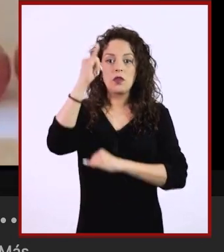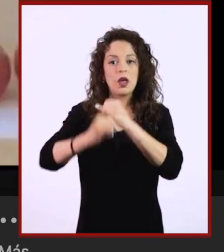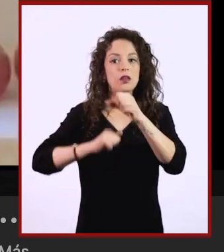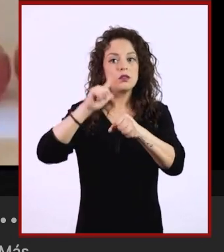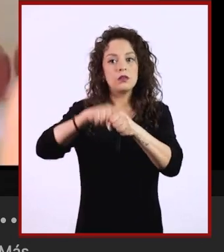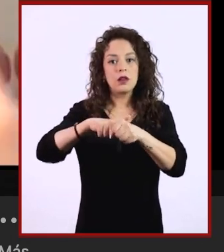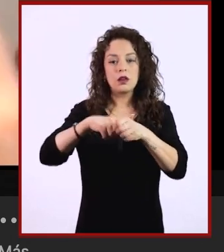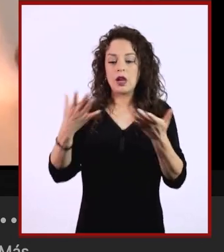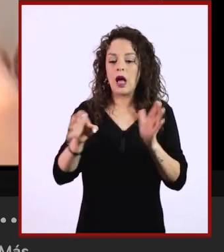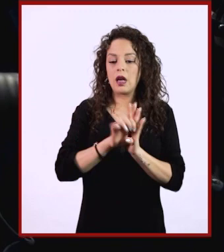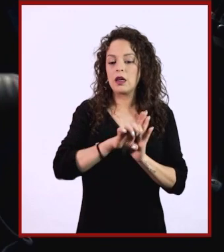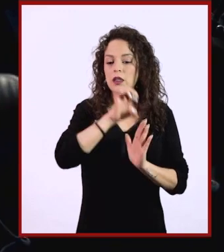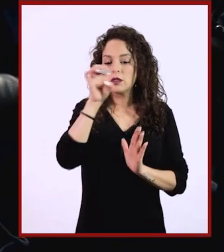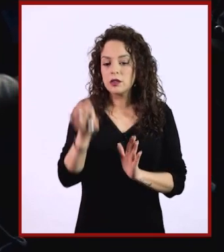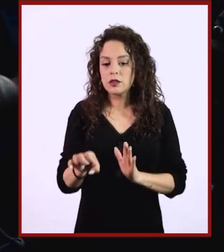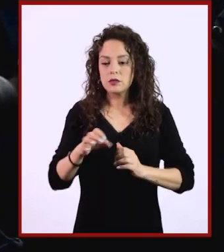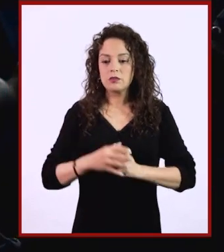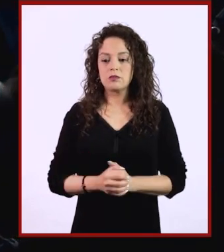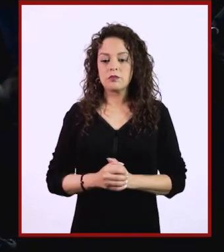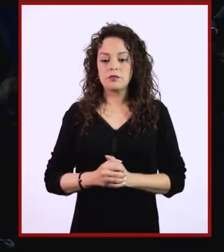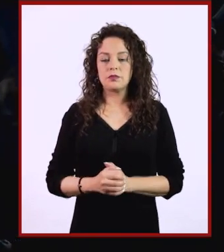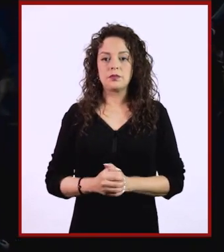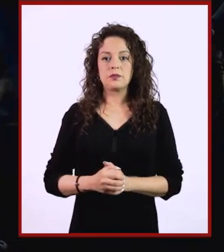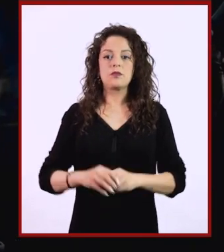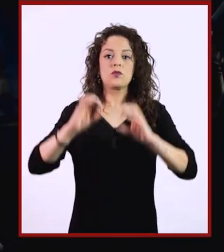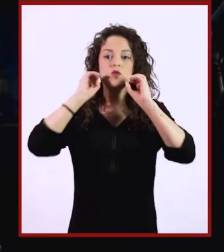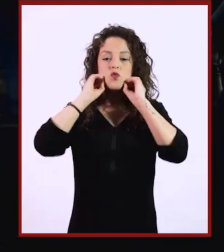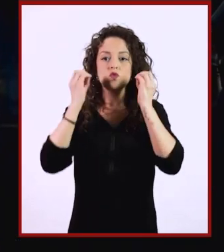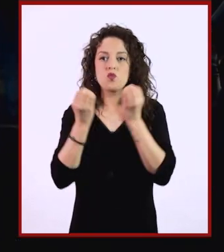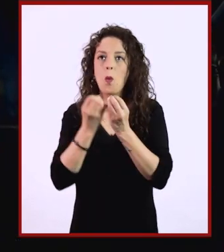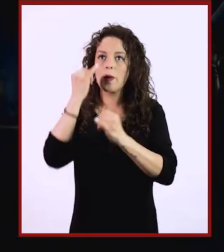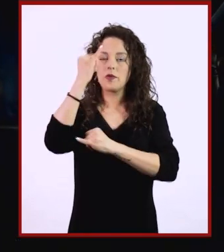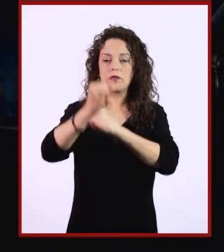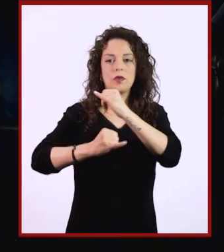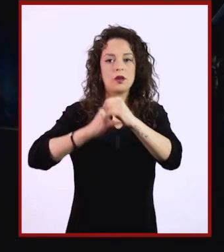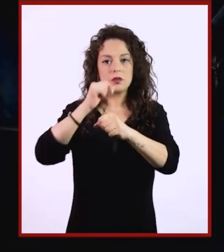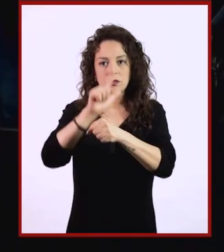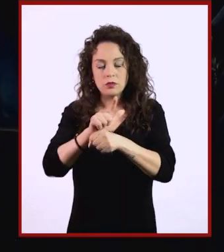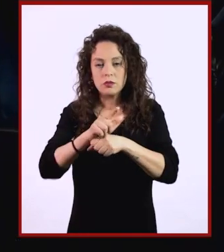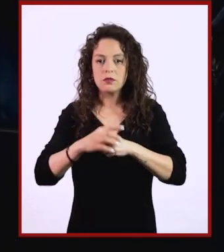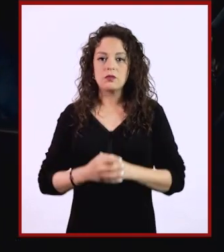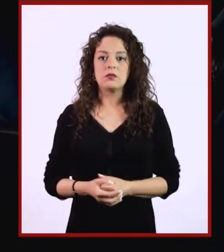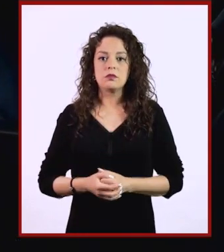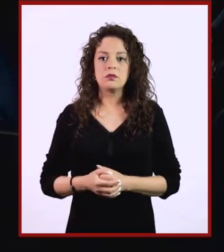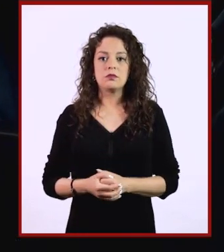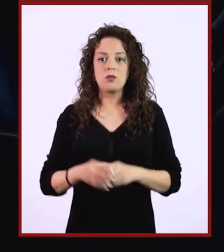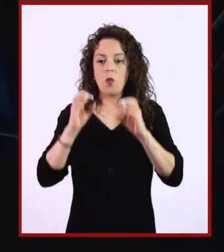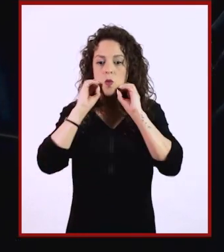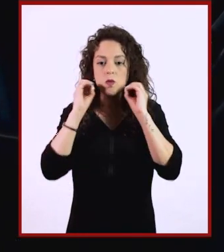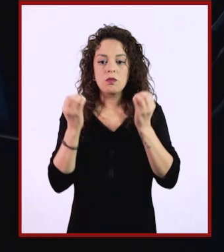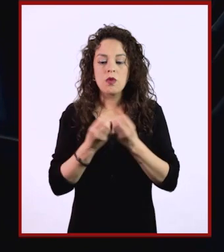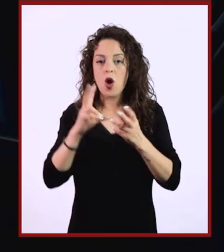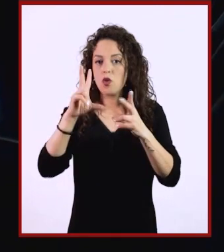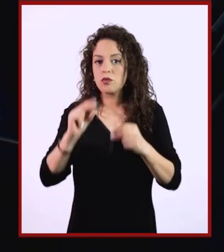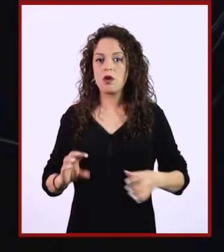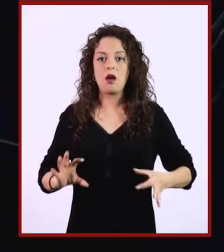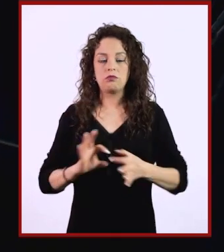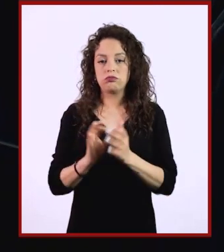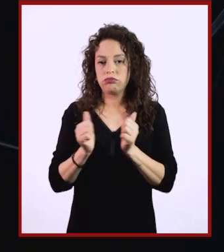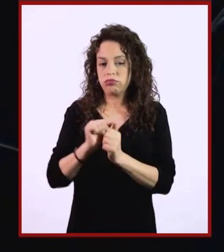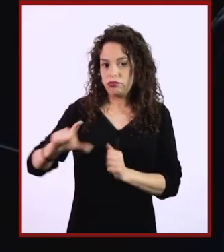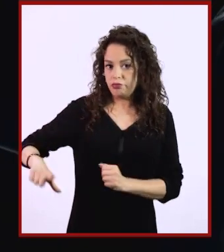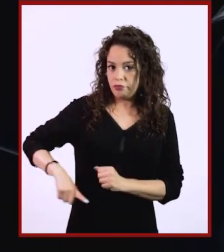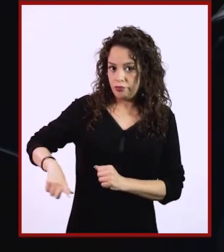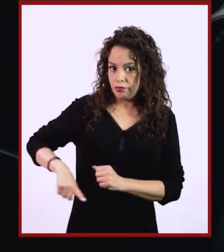como, por ejemplo, las organizaciones internacionales, organizaciones no gubernamentales, ¿no? O sea, de cierta